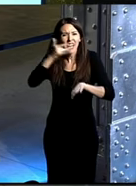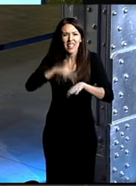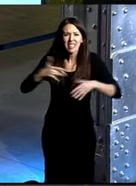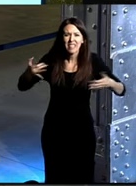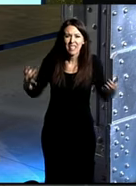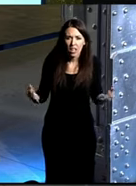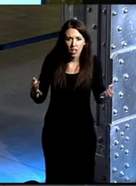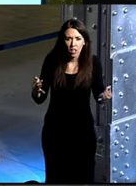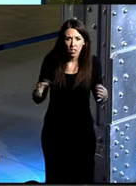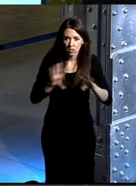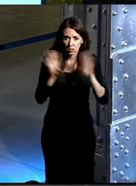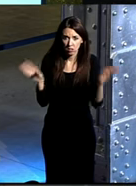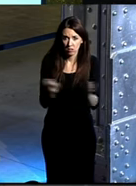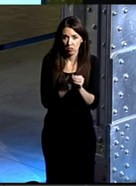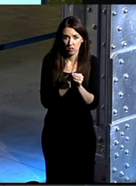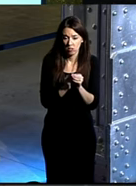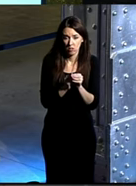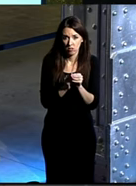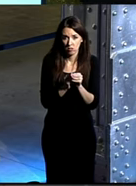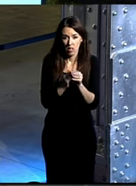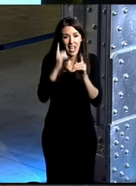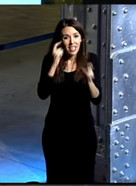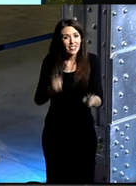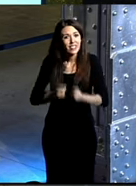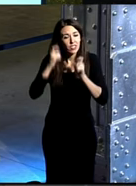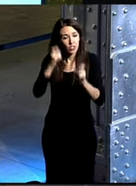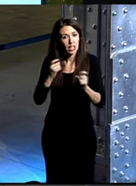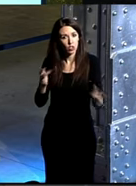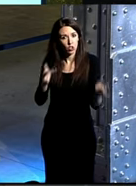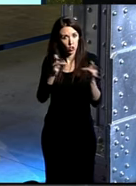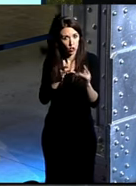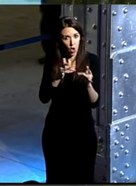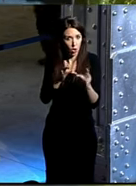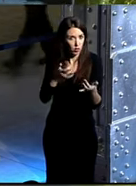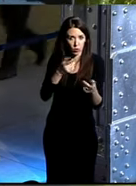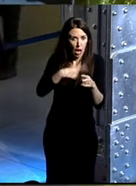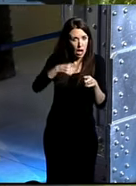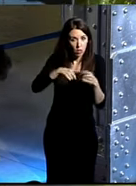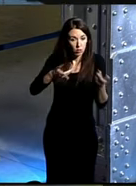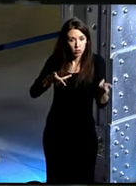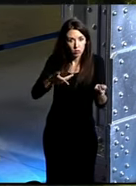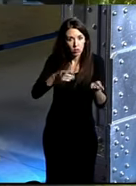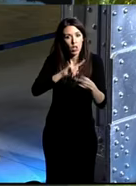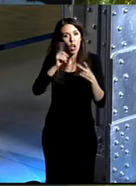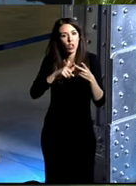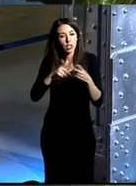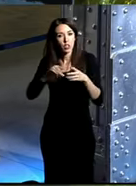digitales? Humanidades digitales es esta síntesis, ¿no? Este intento de conectar el sentido, la exégesis, la hermenéutica